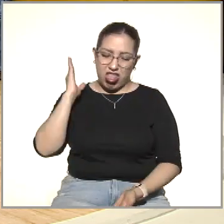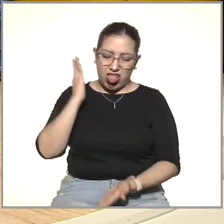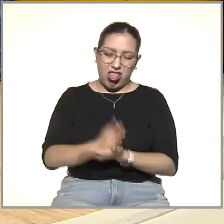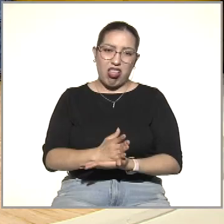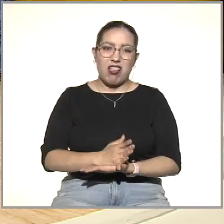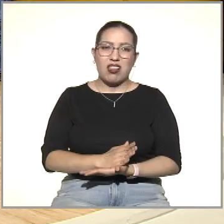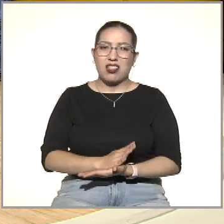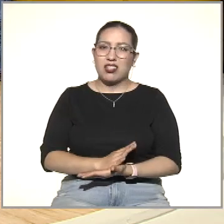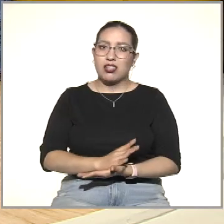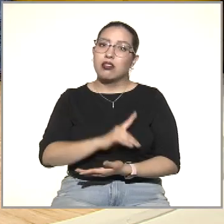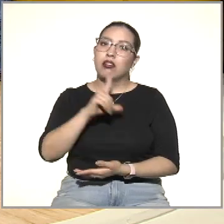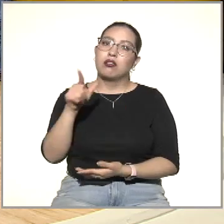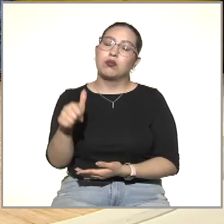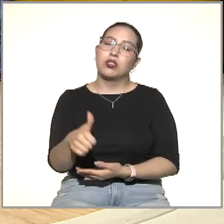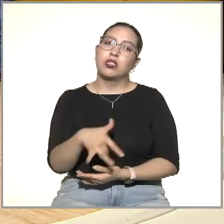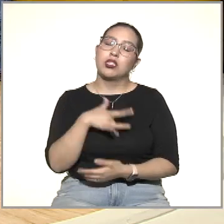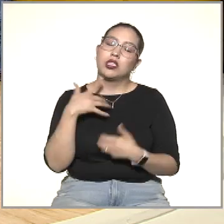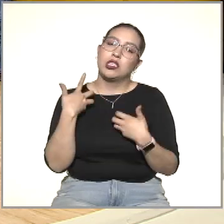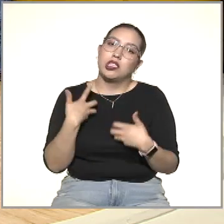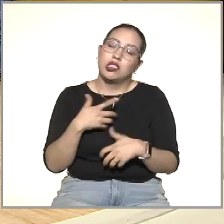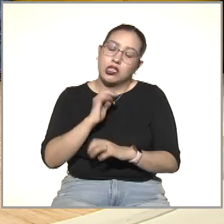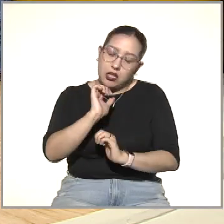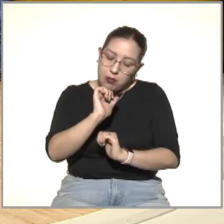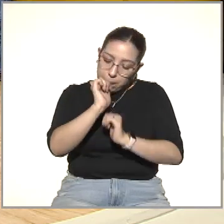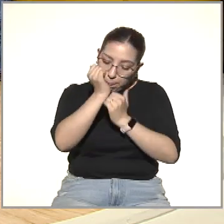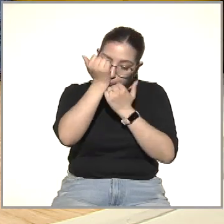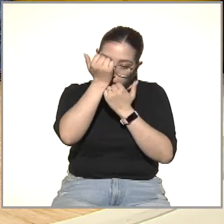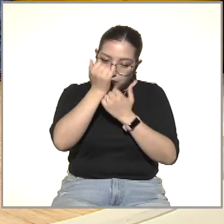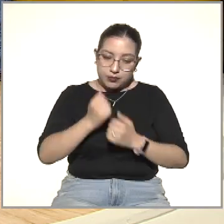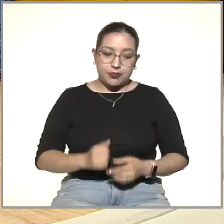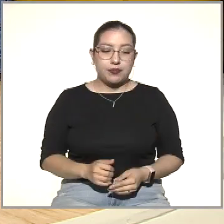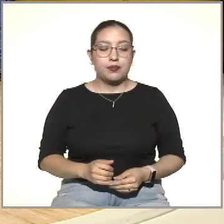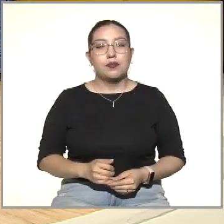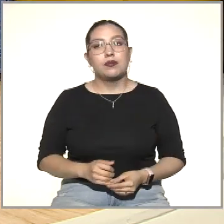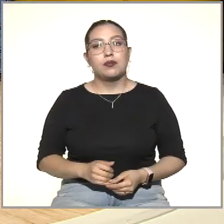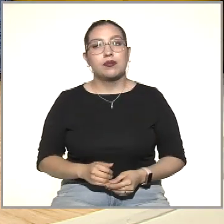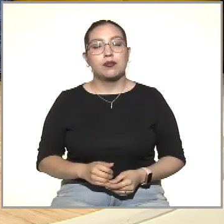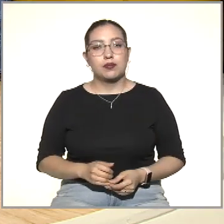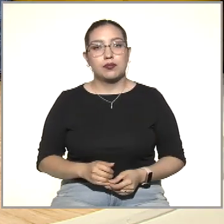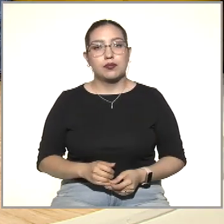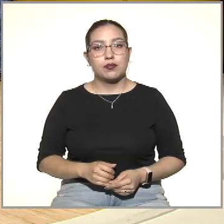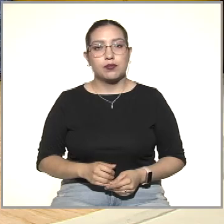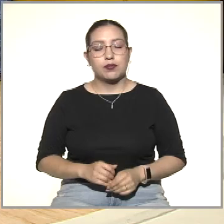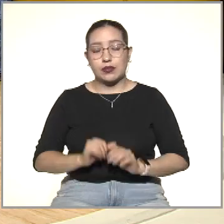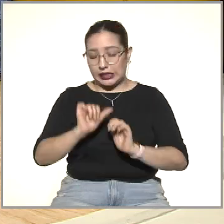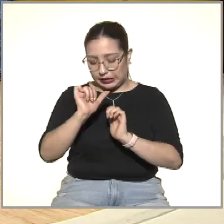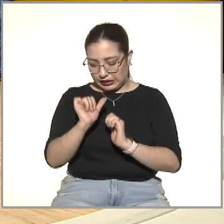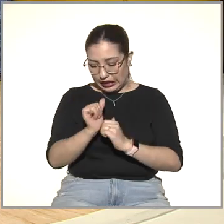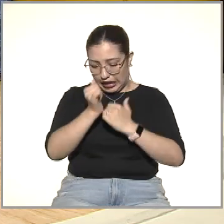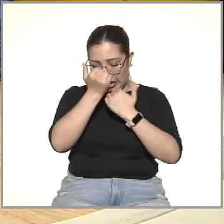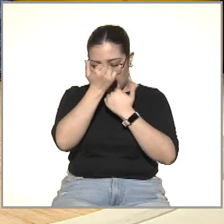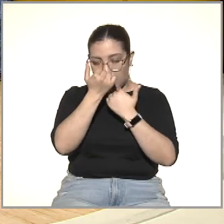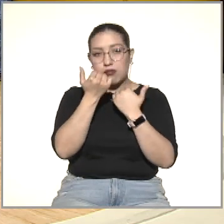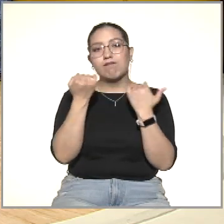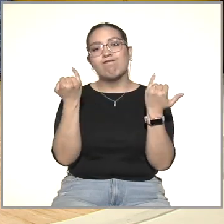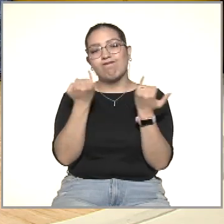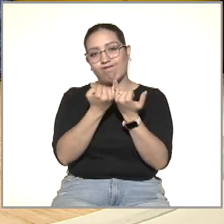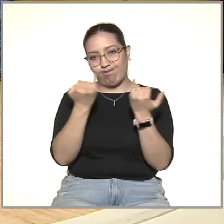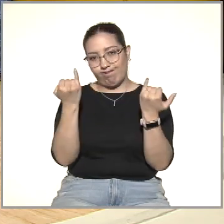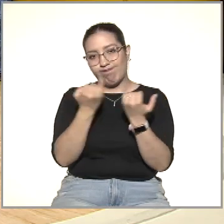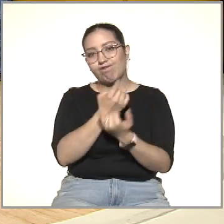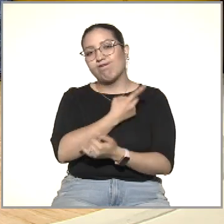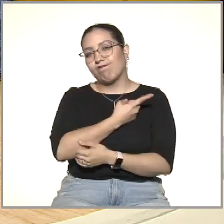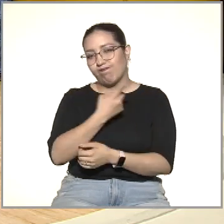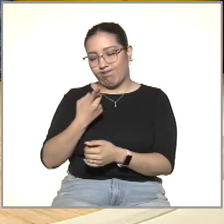educarlo. Después te arrepientes. Pero en el arrepentimiento también la palabra tiene que ser explicada. Creo